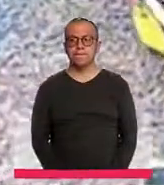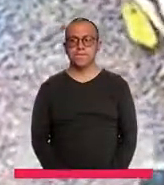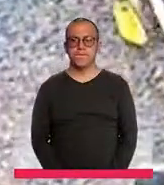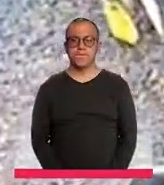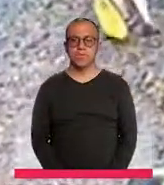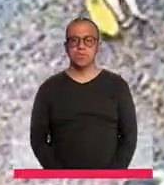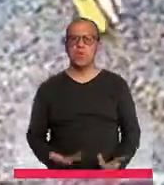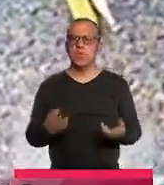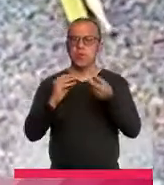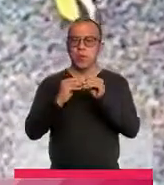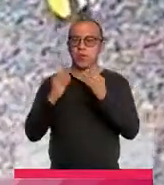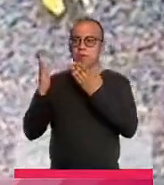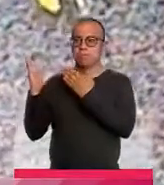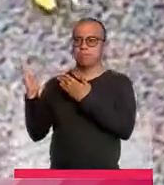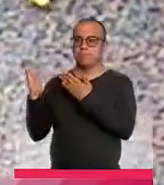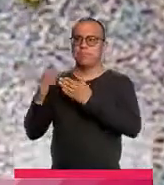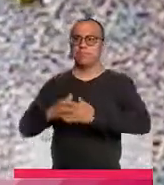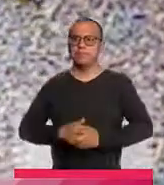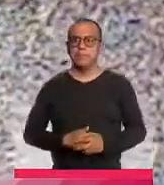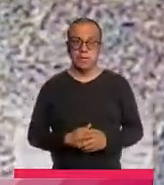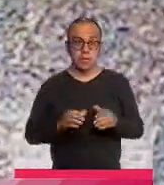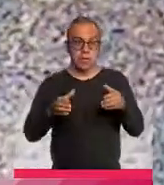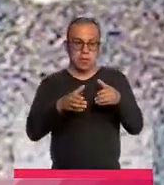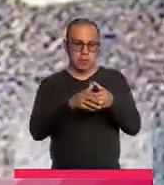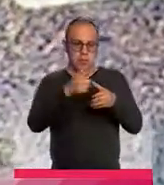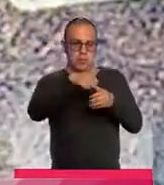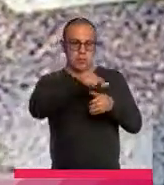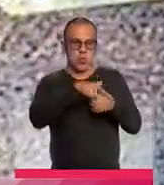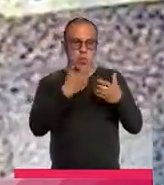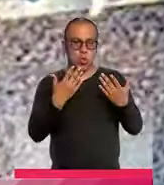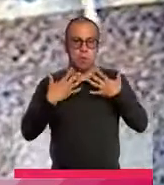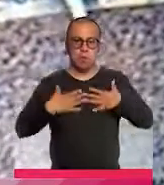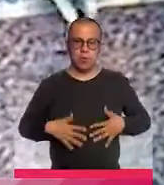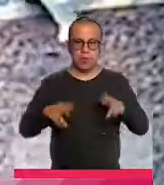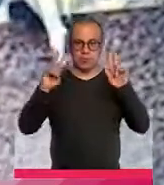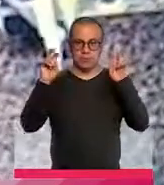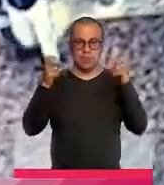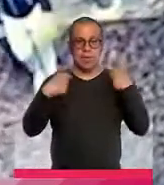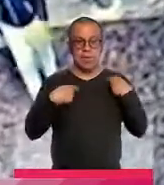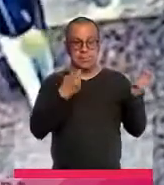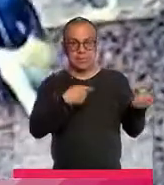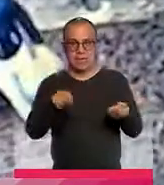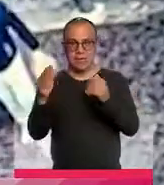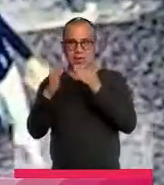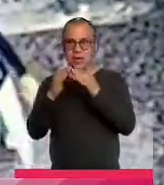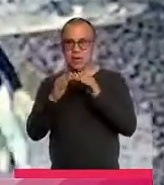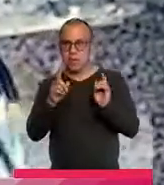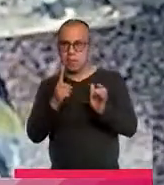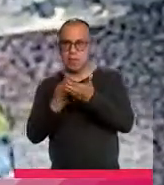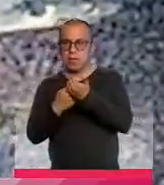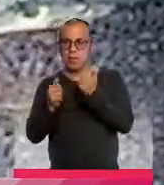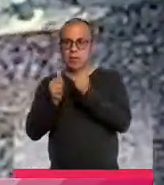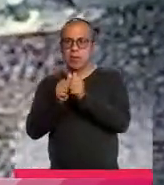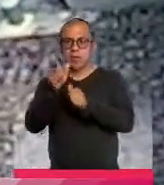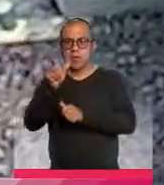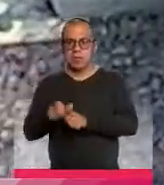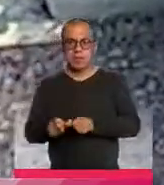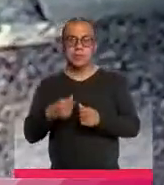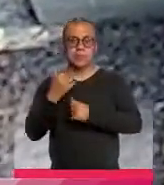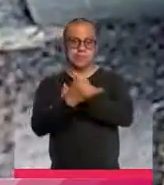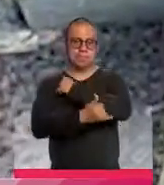De esta forma quedó al descubierto cómo esta organización ilegal, vestidos de domiciliarios, abordaban a sus víctimas, muchos de ellos